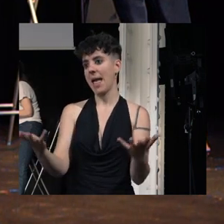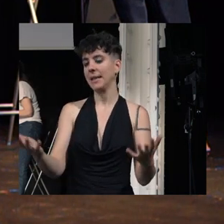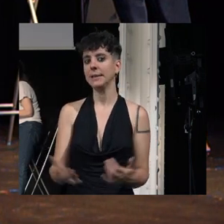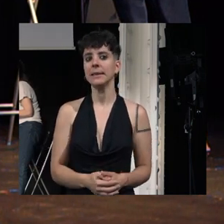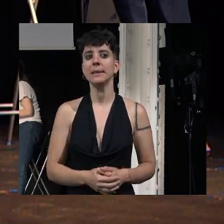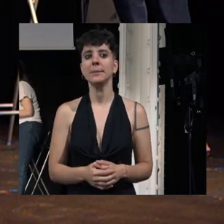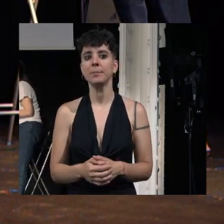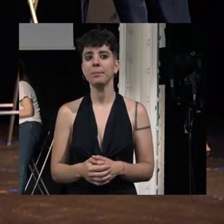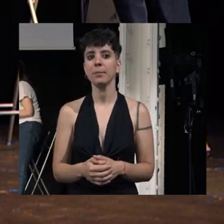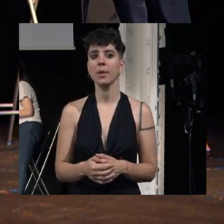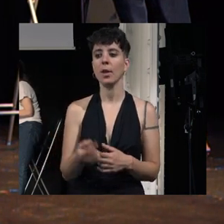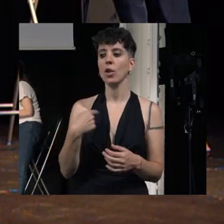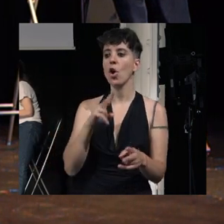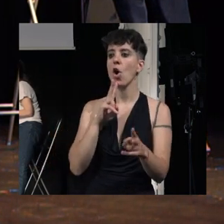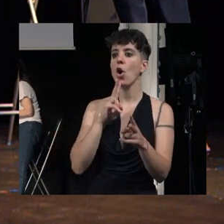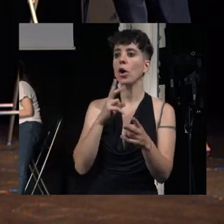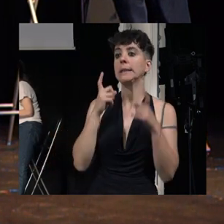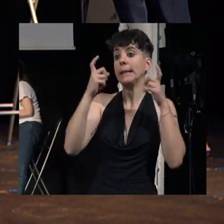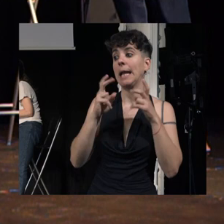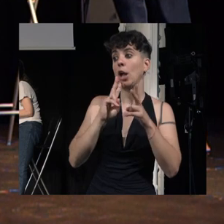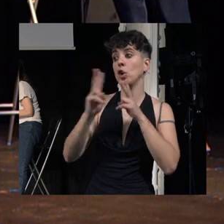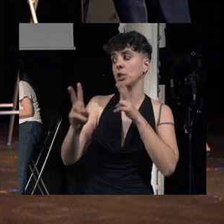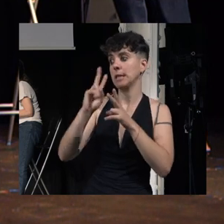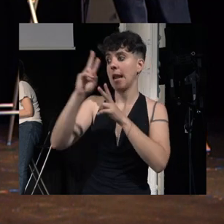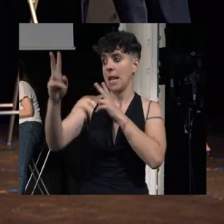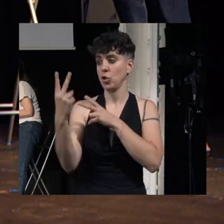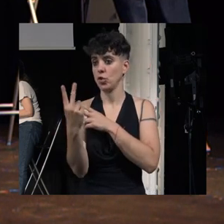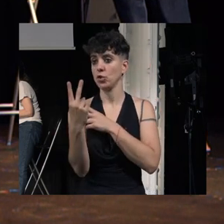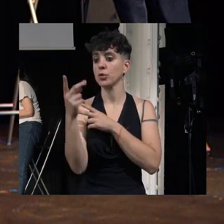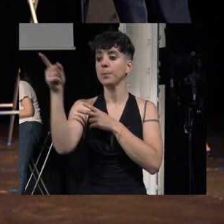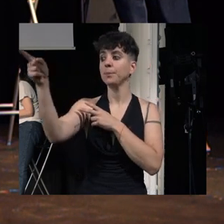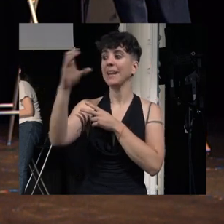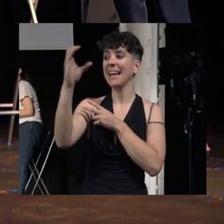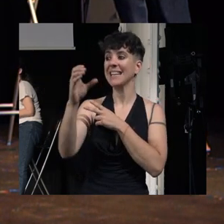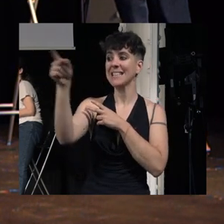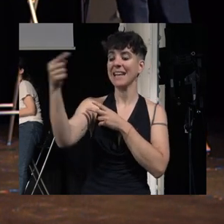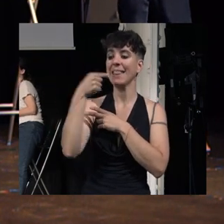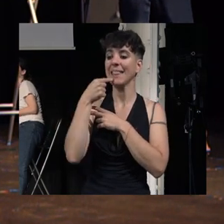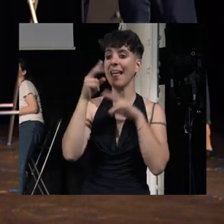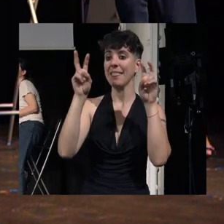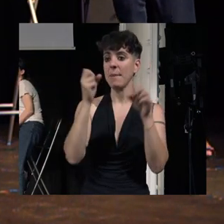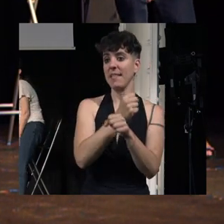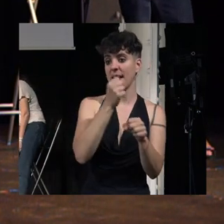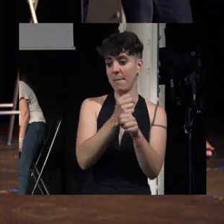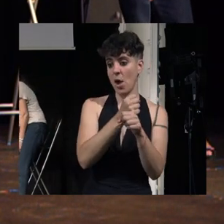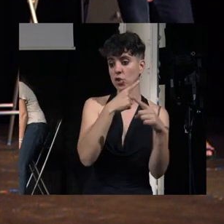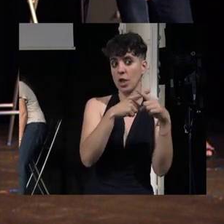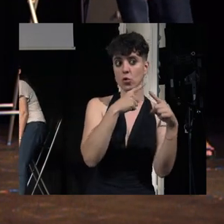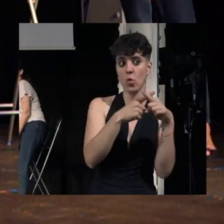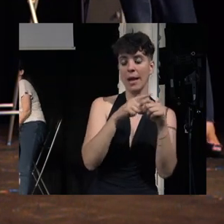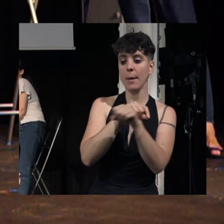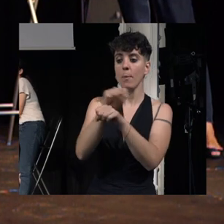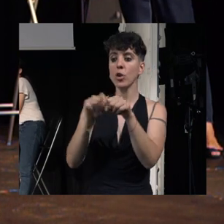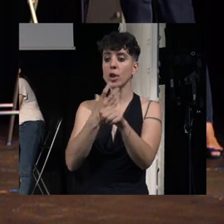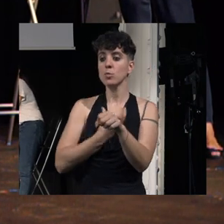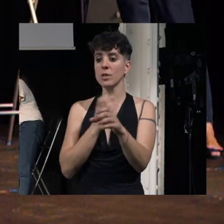Bueno, yo, o sea, voy a intentar contestar a las dos. La que planteabas tú, Cristina, sobre el tema del trabajo sexual y cómo integrarlo en las